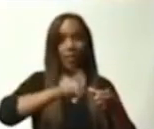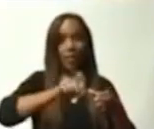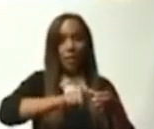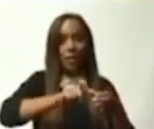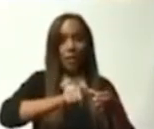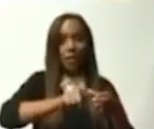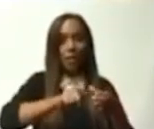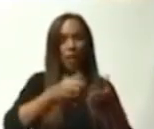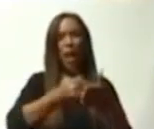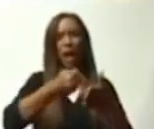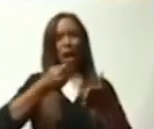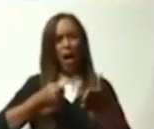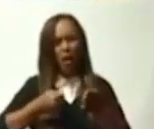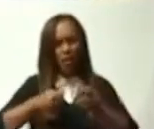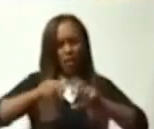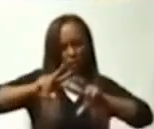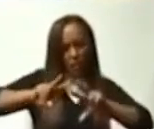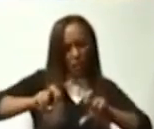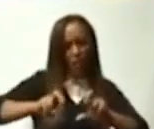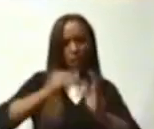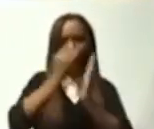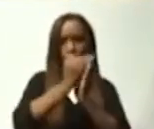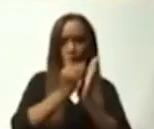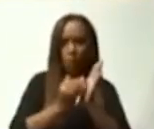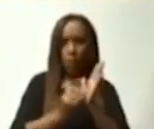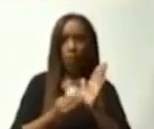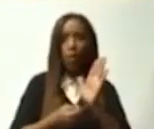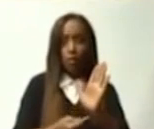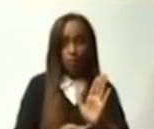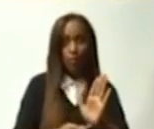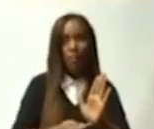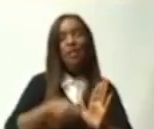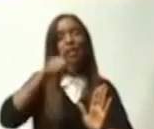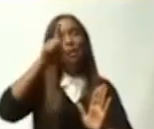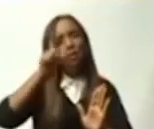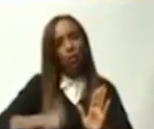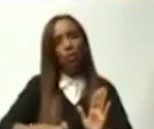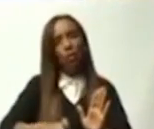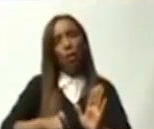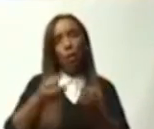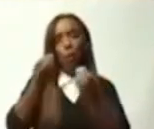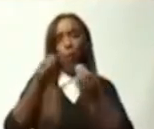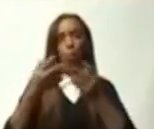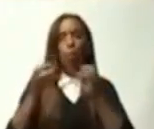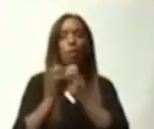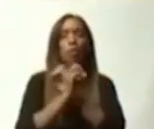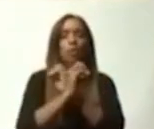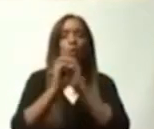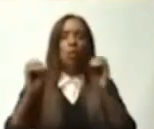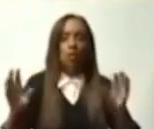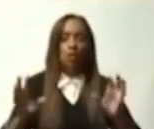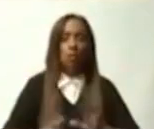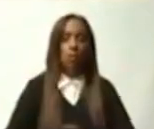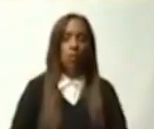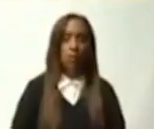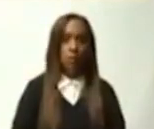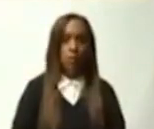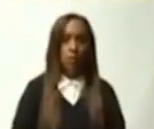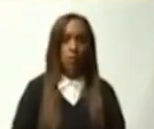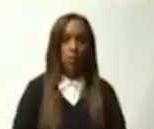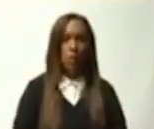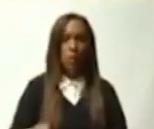tuvo razón el PLD en las acusaciones que hizo en las pasadas elecciones. Se lo dejo a la conciencia